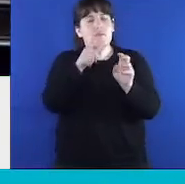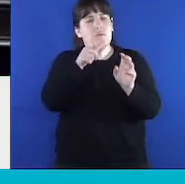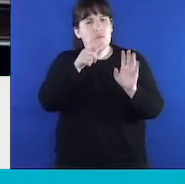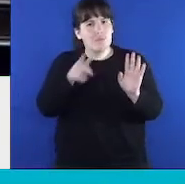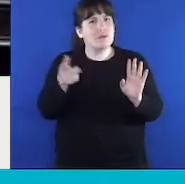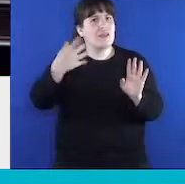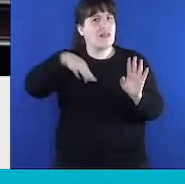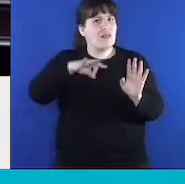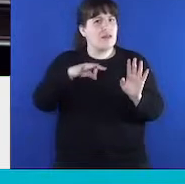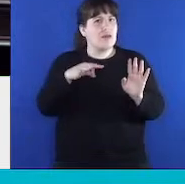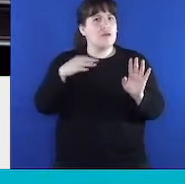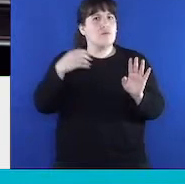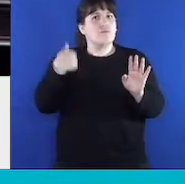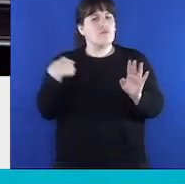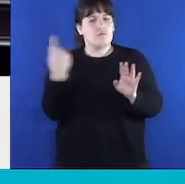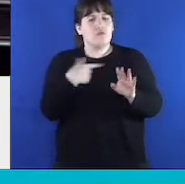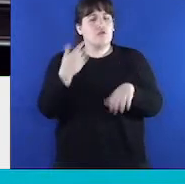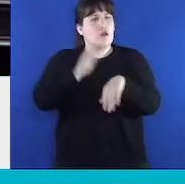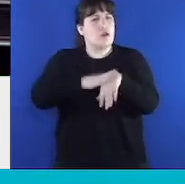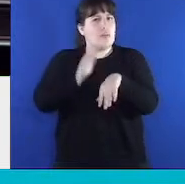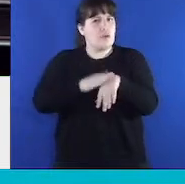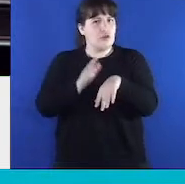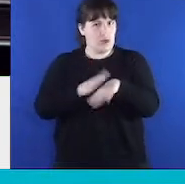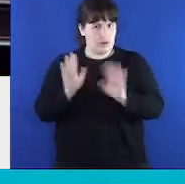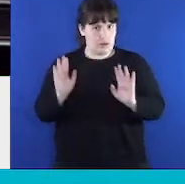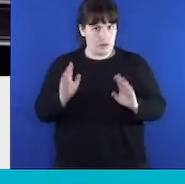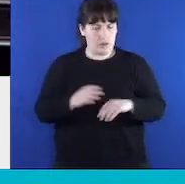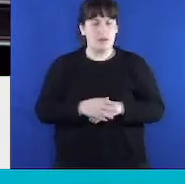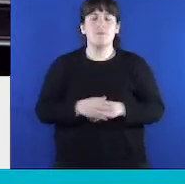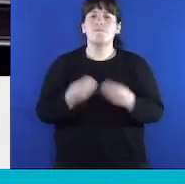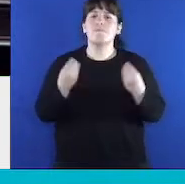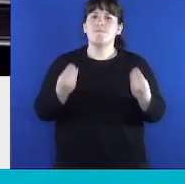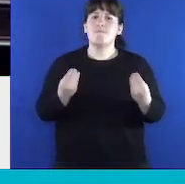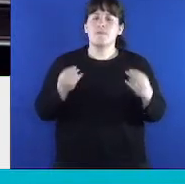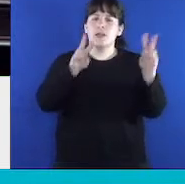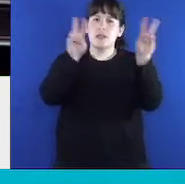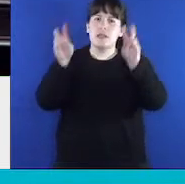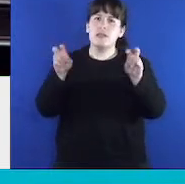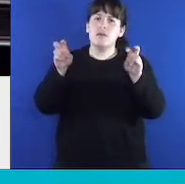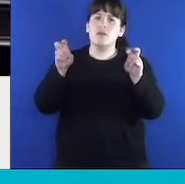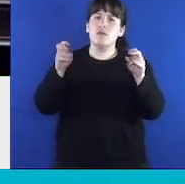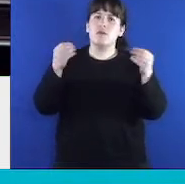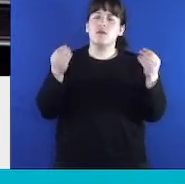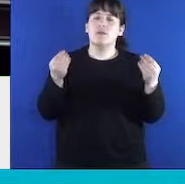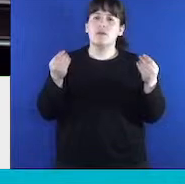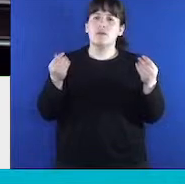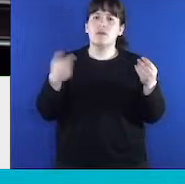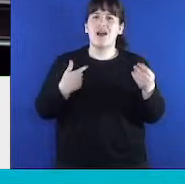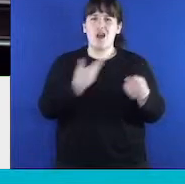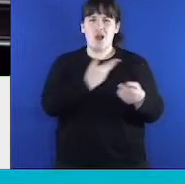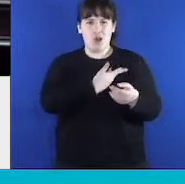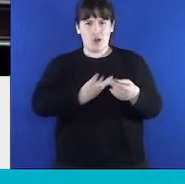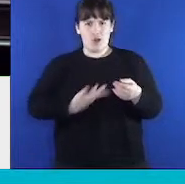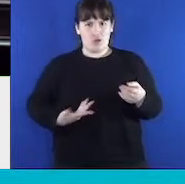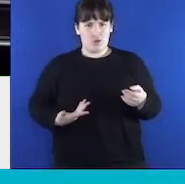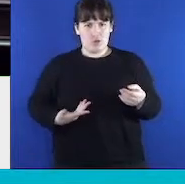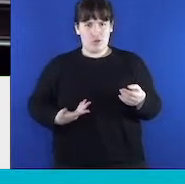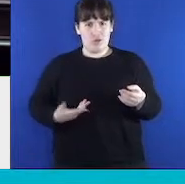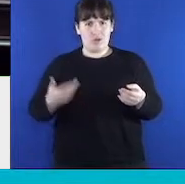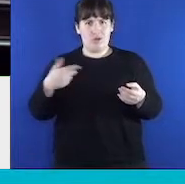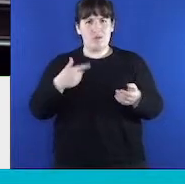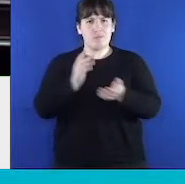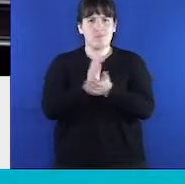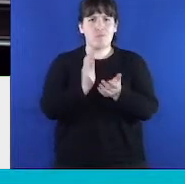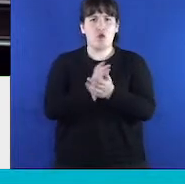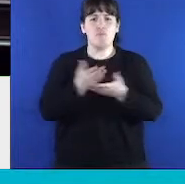legisladores, que es el tema de esto que el gobernador anda donando bienes y servicios por todas las provincias de la